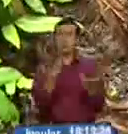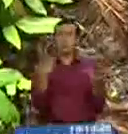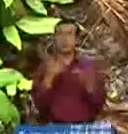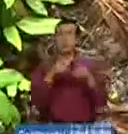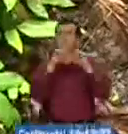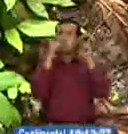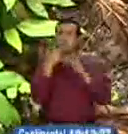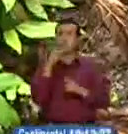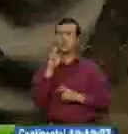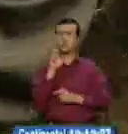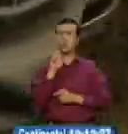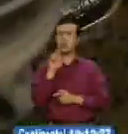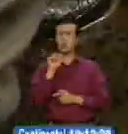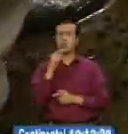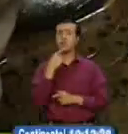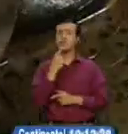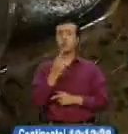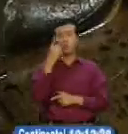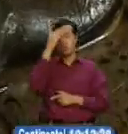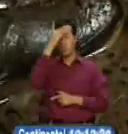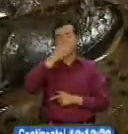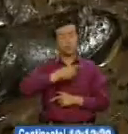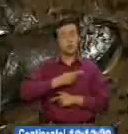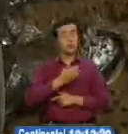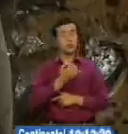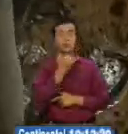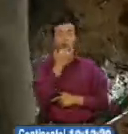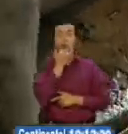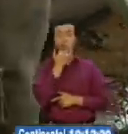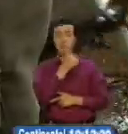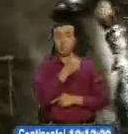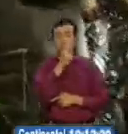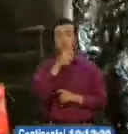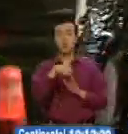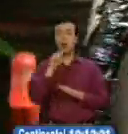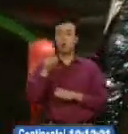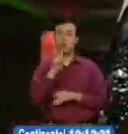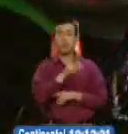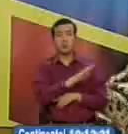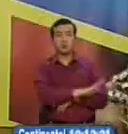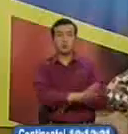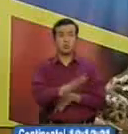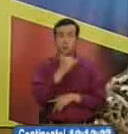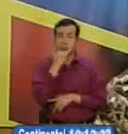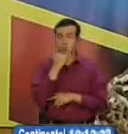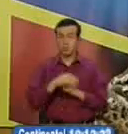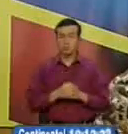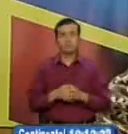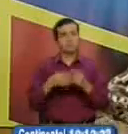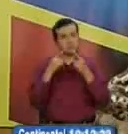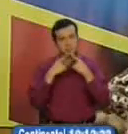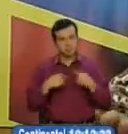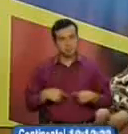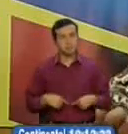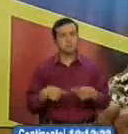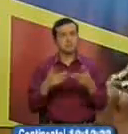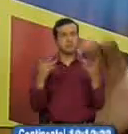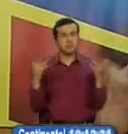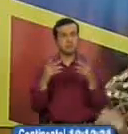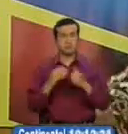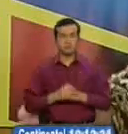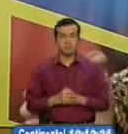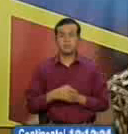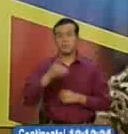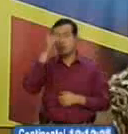Chevron aseguró que el fallo de la indemnización fue redactada por los propios abogados de los afectados. Establece que